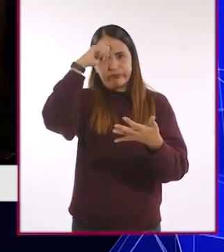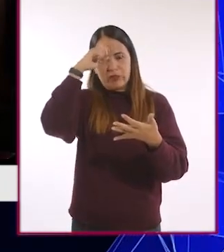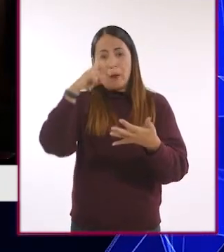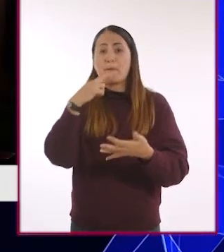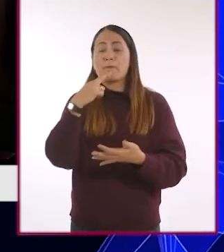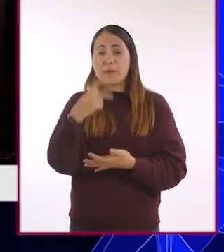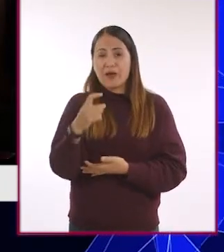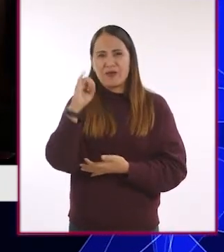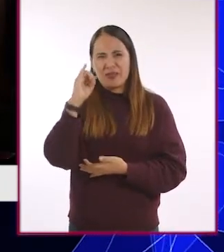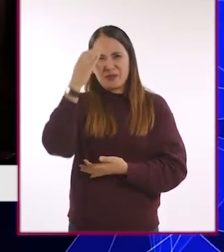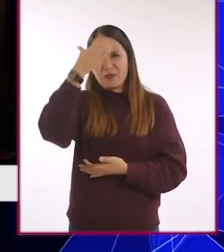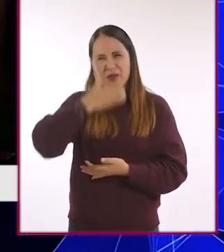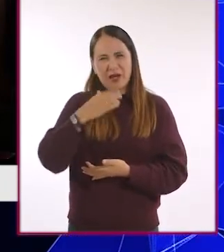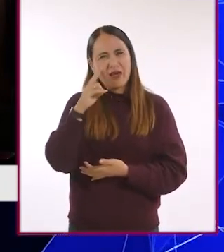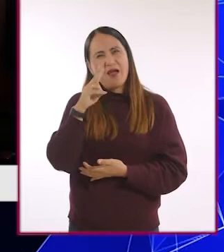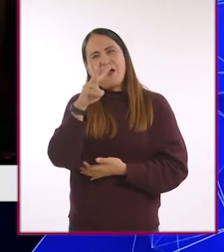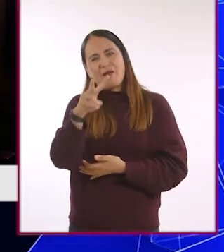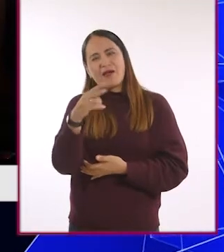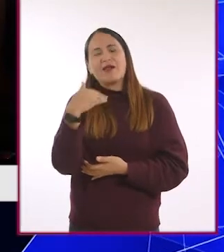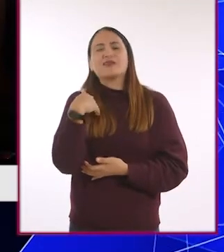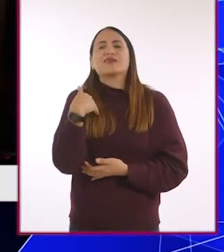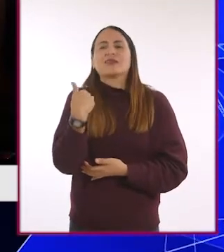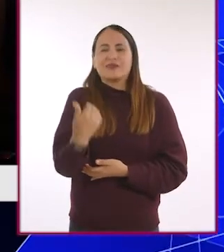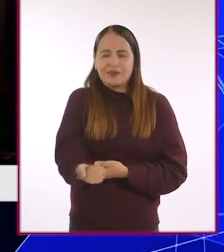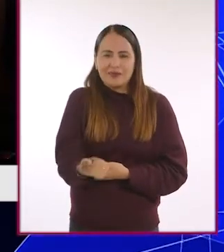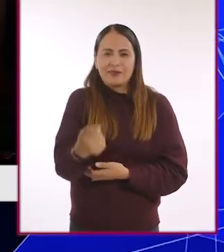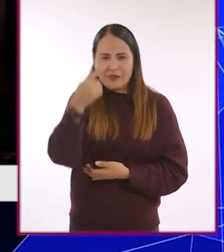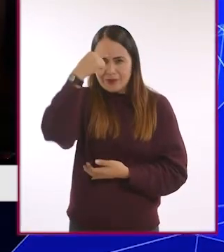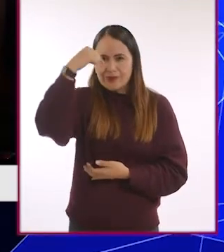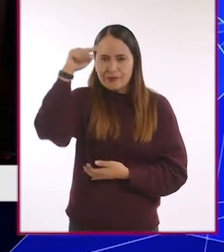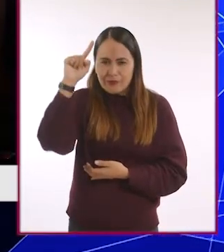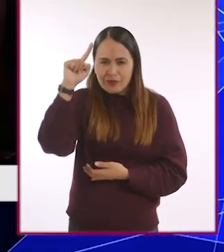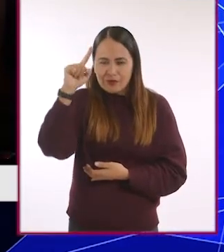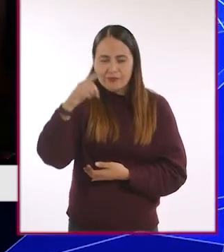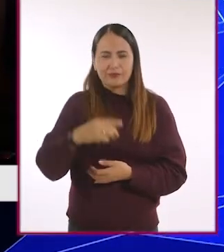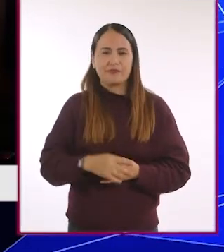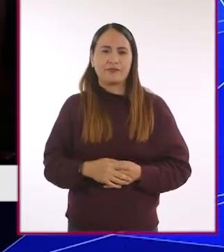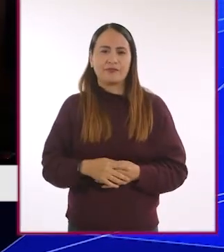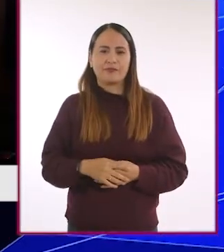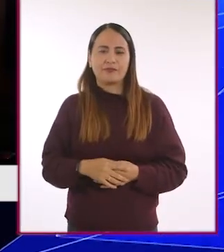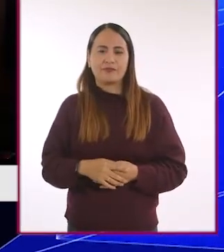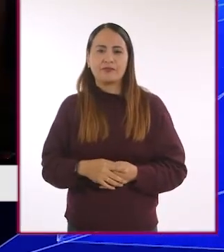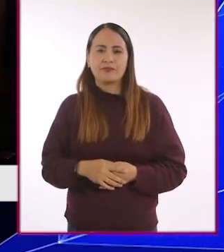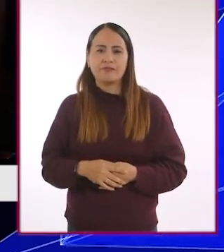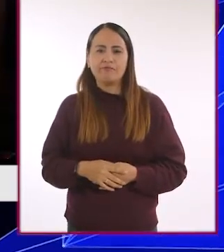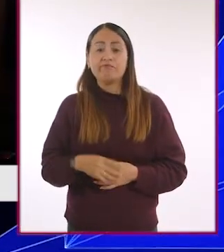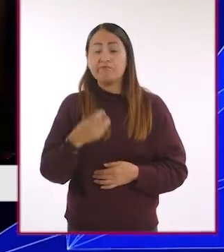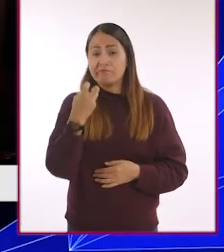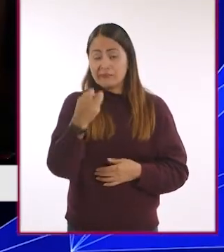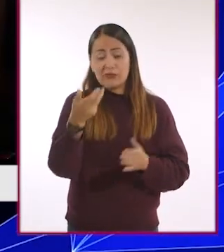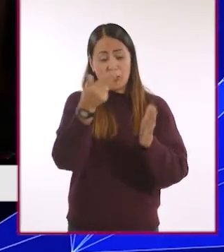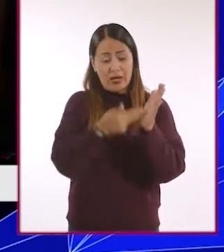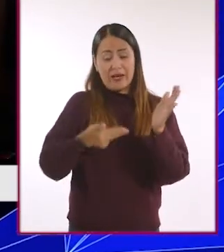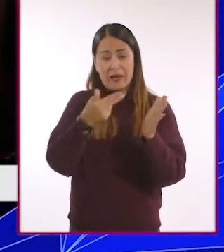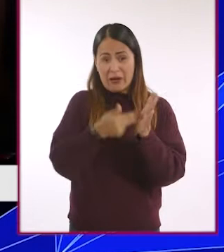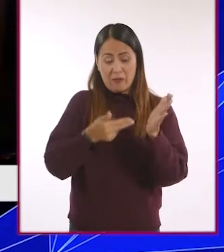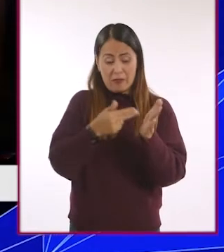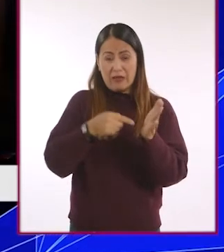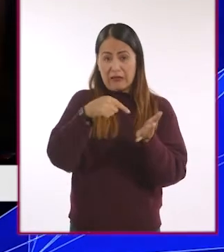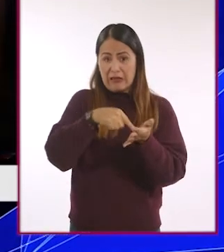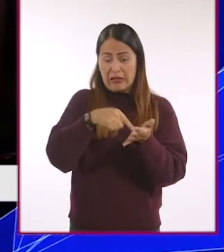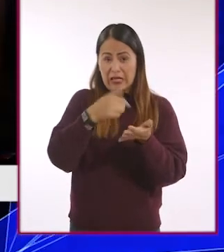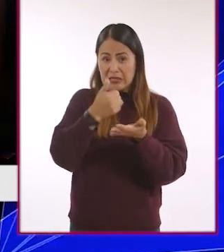siempre va a hablar más que las palabras, ¿no? Entonces, en ese sentido, es una herramienta muy